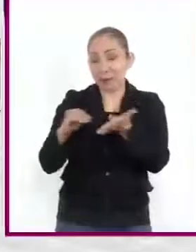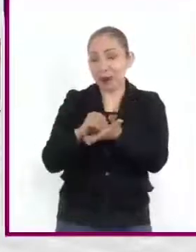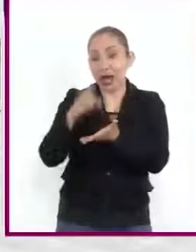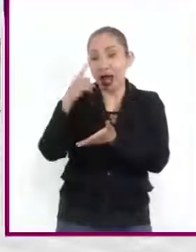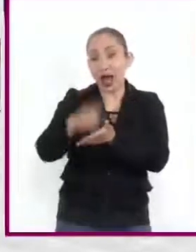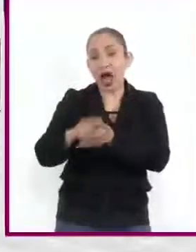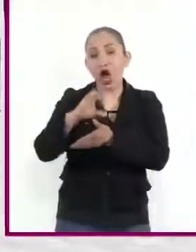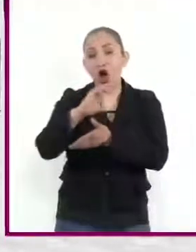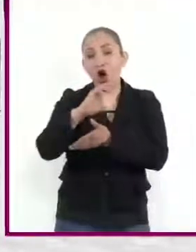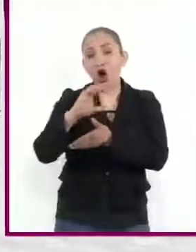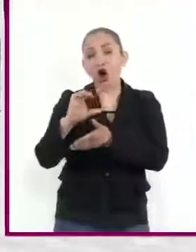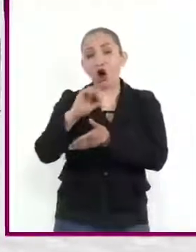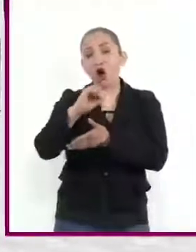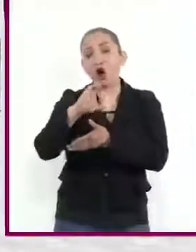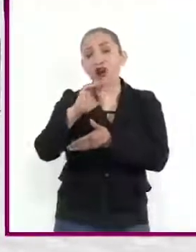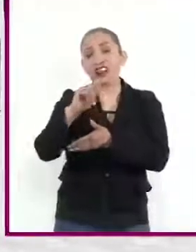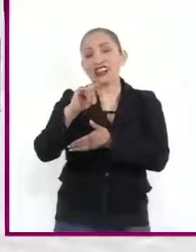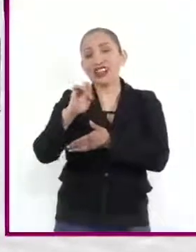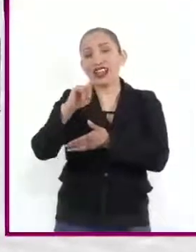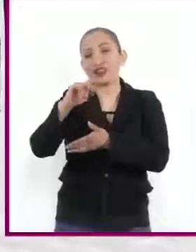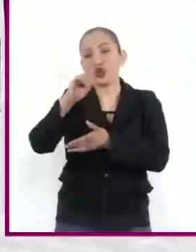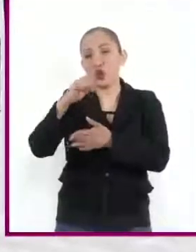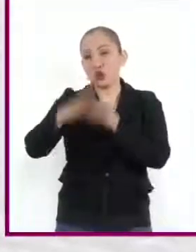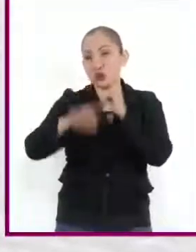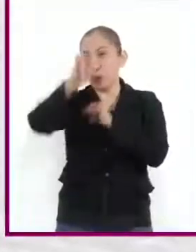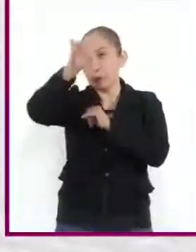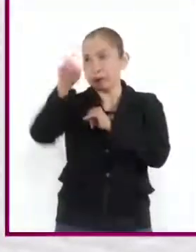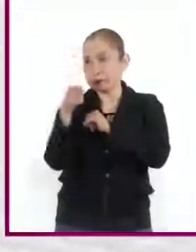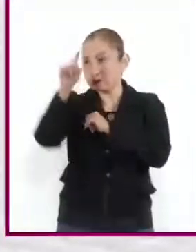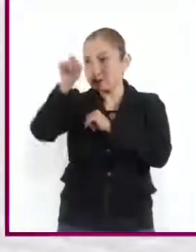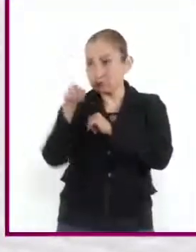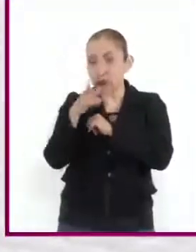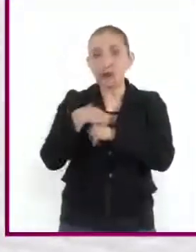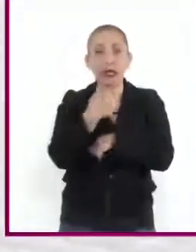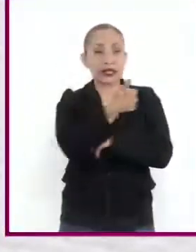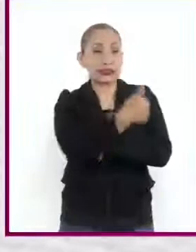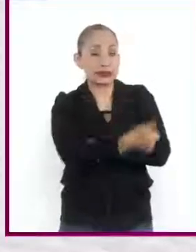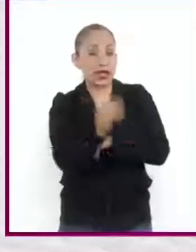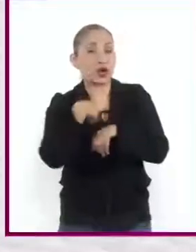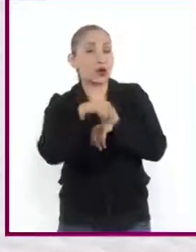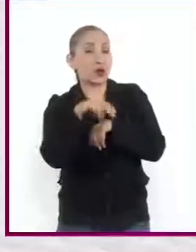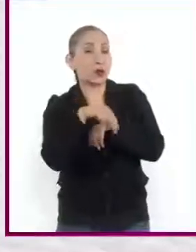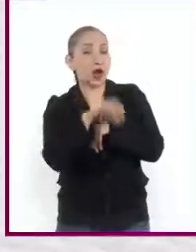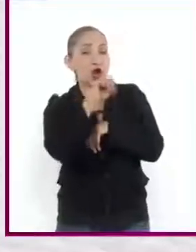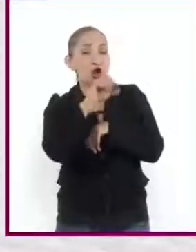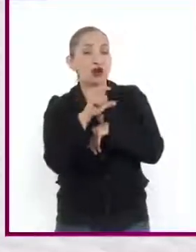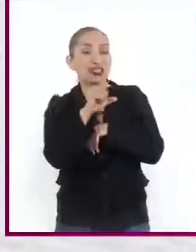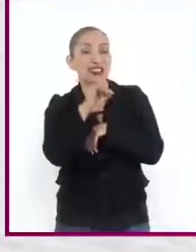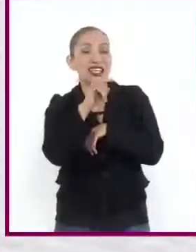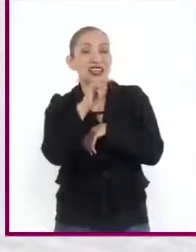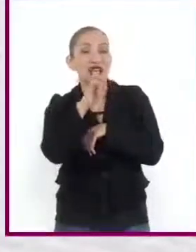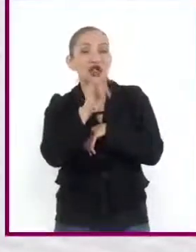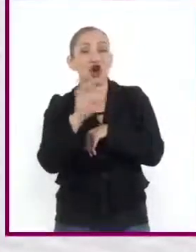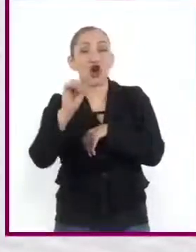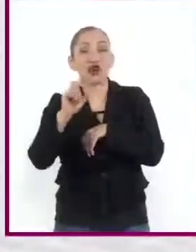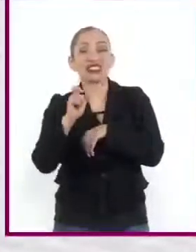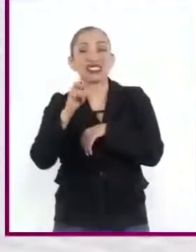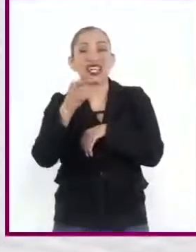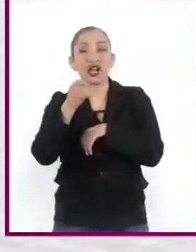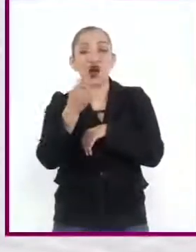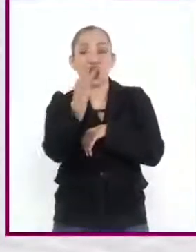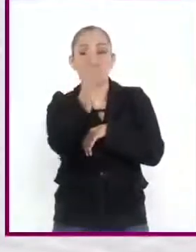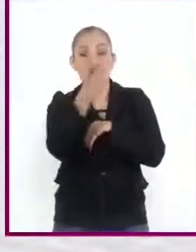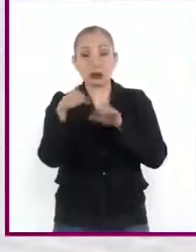conformar el octeto en su último nivel. 6. El número de oxidación del oxígeno es 2